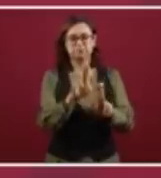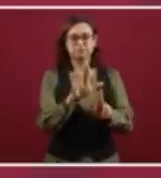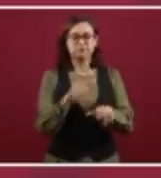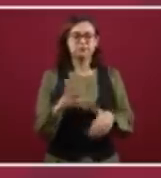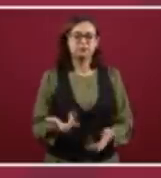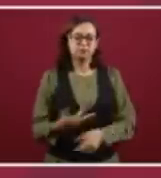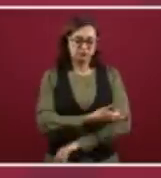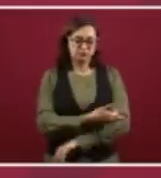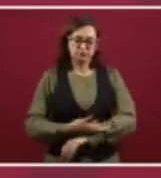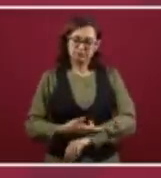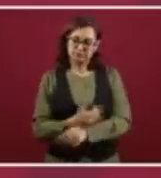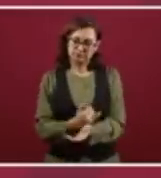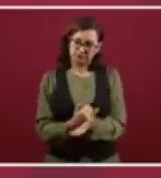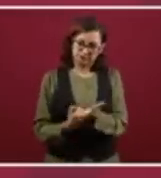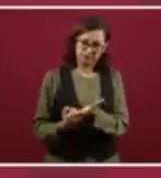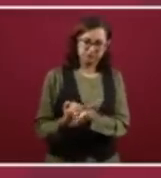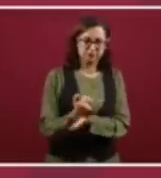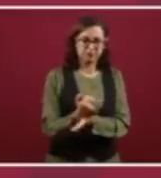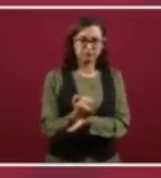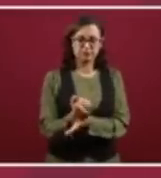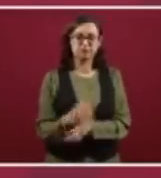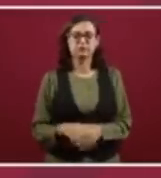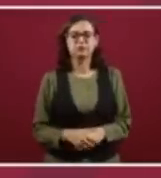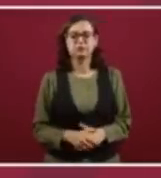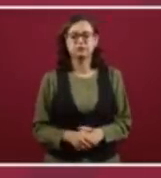que decide